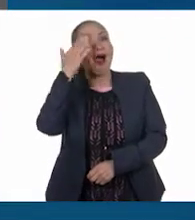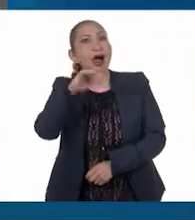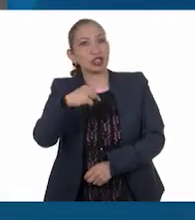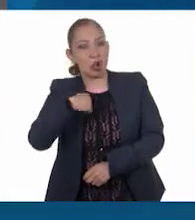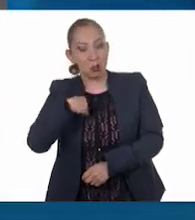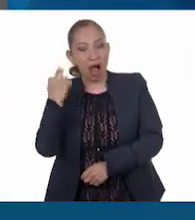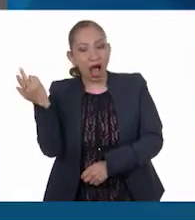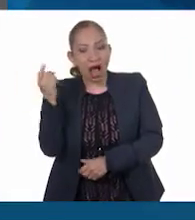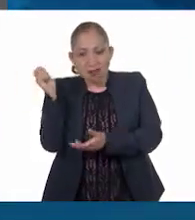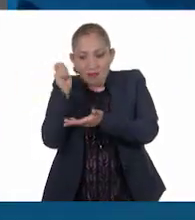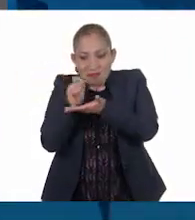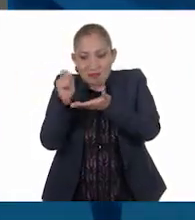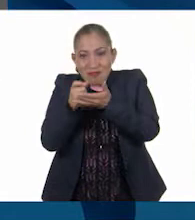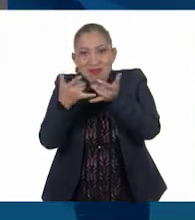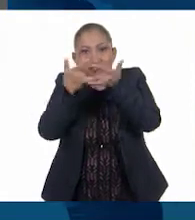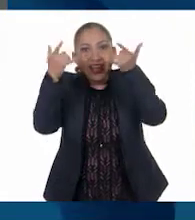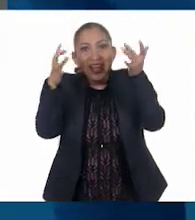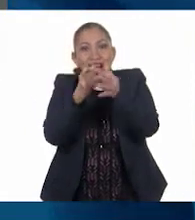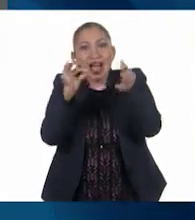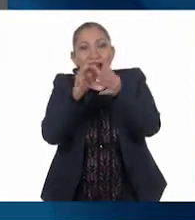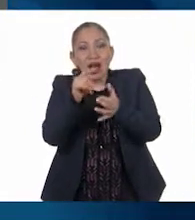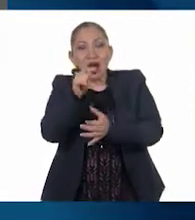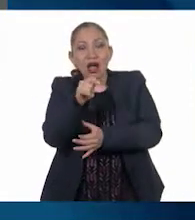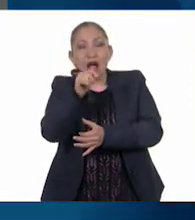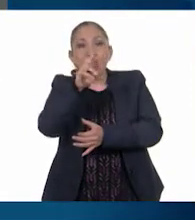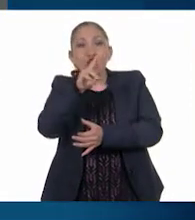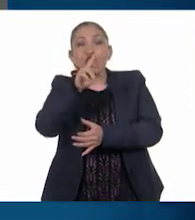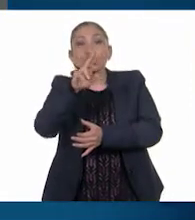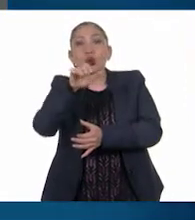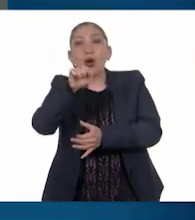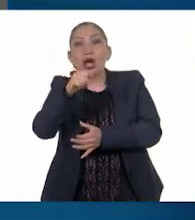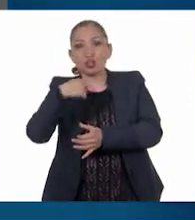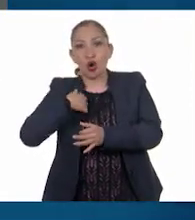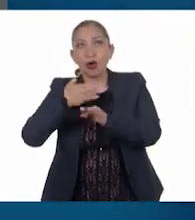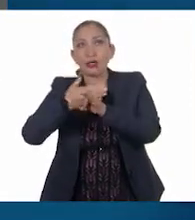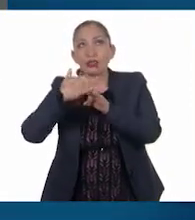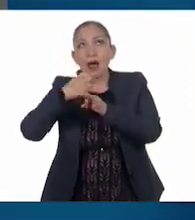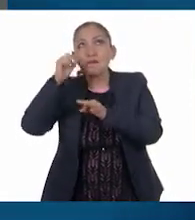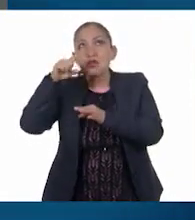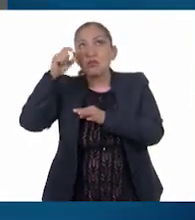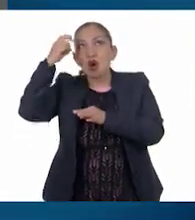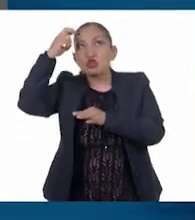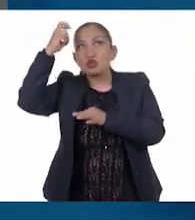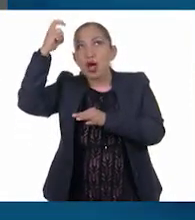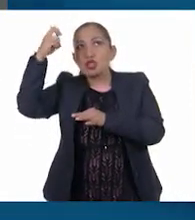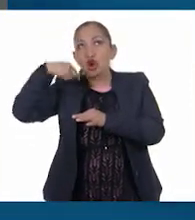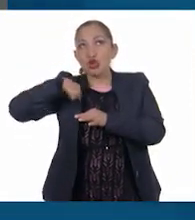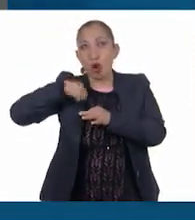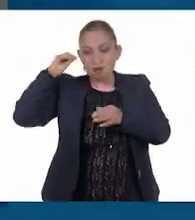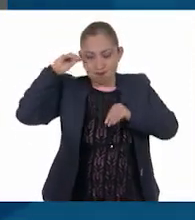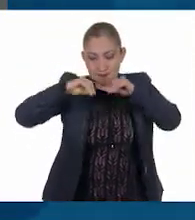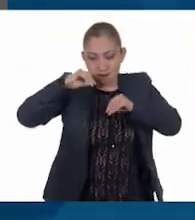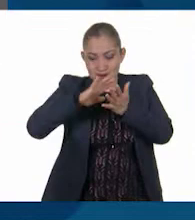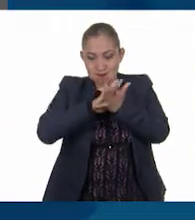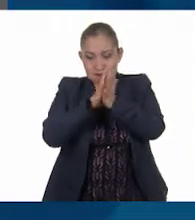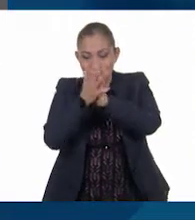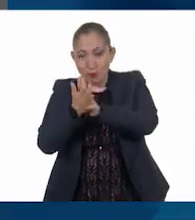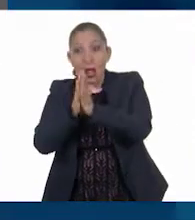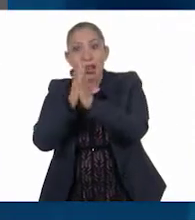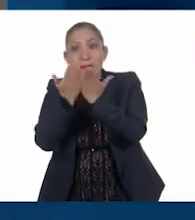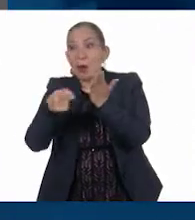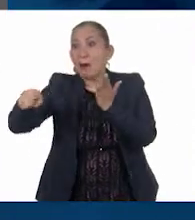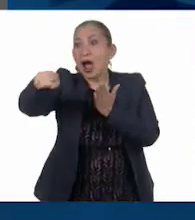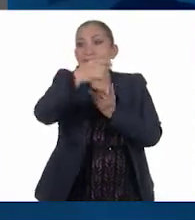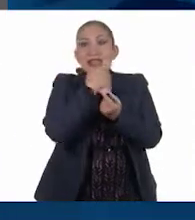un cuento que trate de Trucas, el personaje con el cual estoy soñando. Lo voy a convertir en libro para que todos los